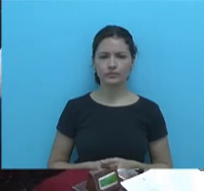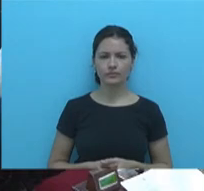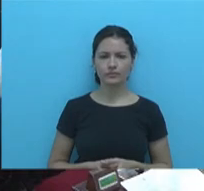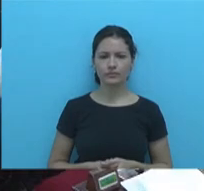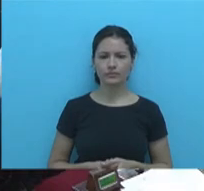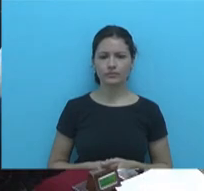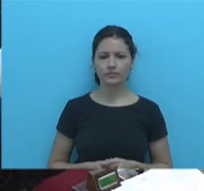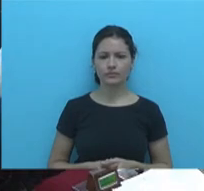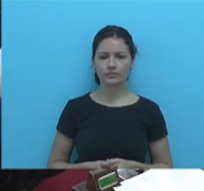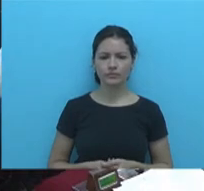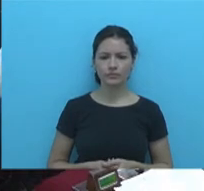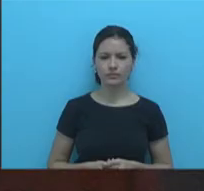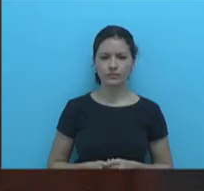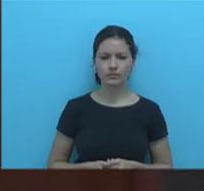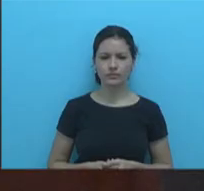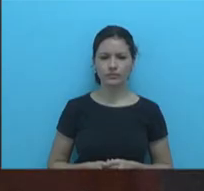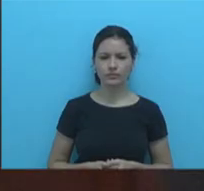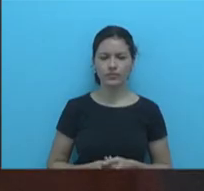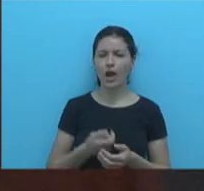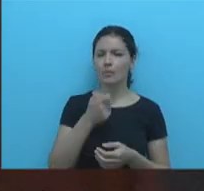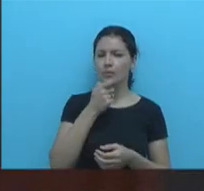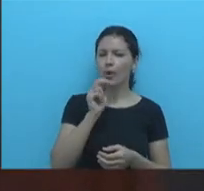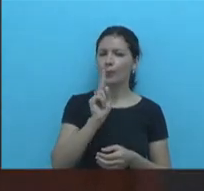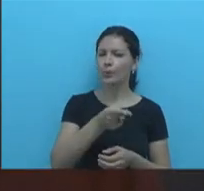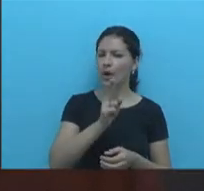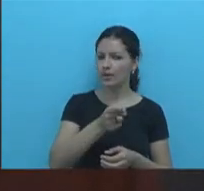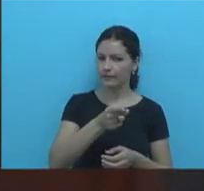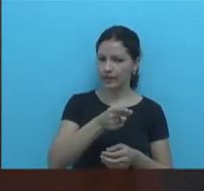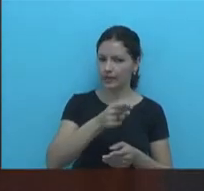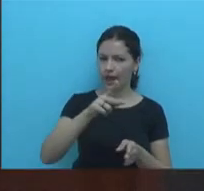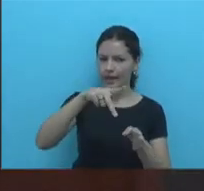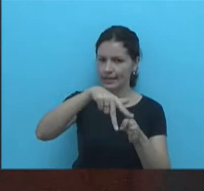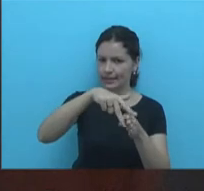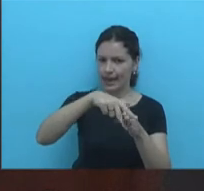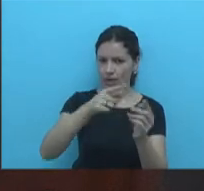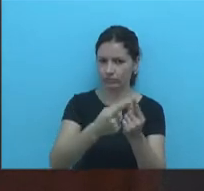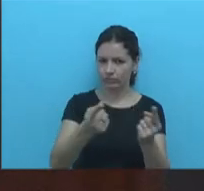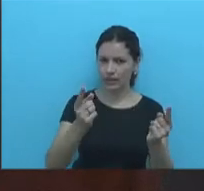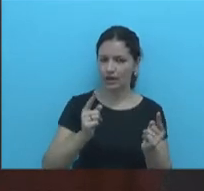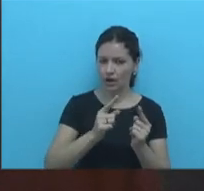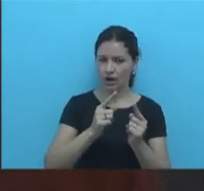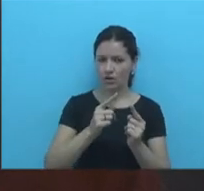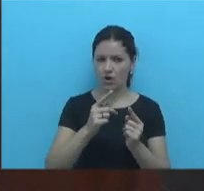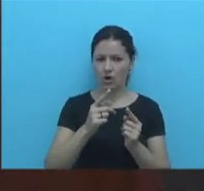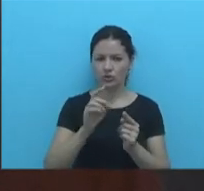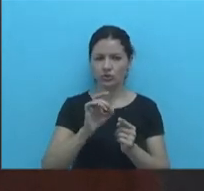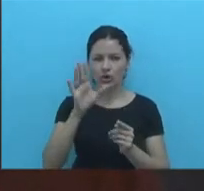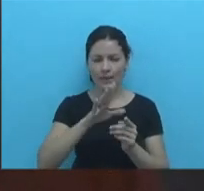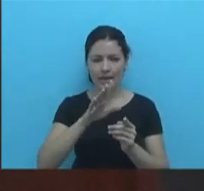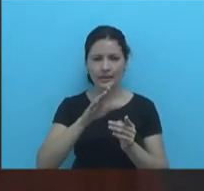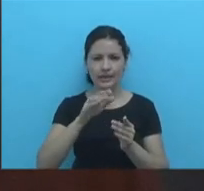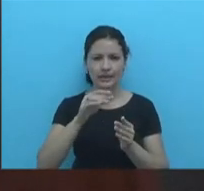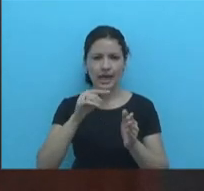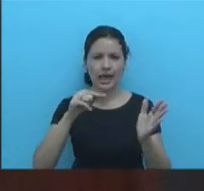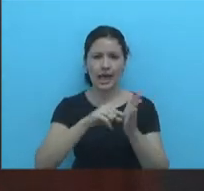mediante la prohibición de la tracción a sangre se puede aplicar en dos ámbitos. Uno como ámbito urbano,